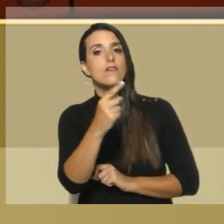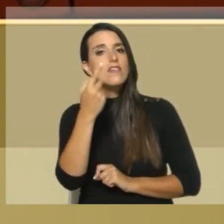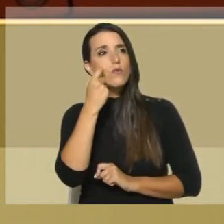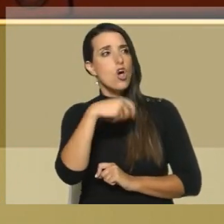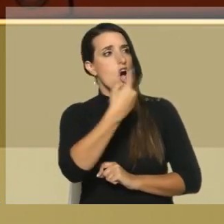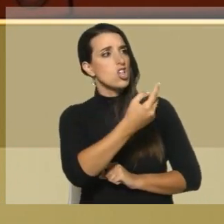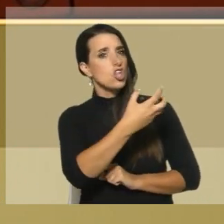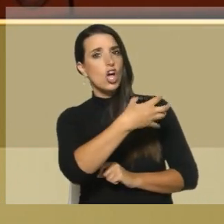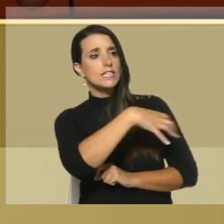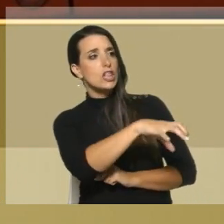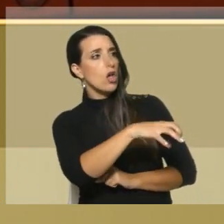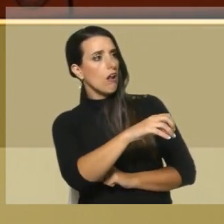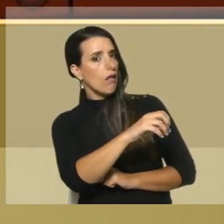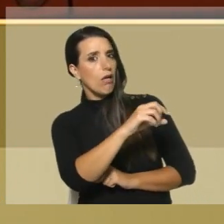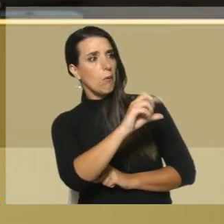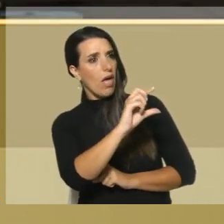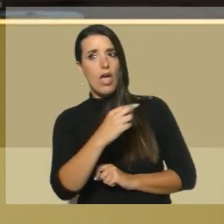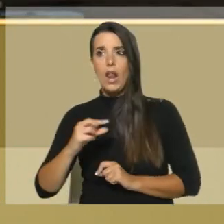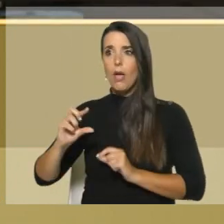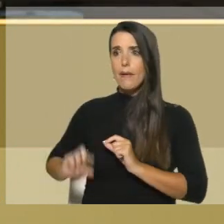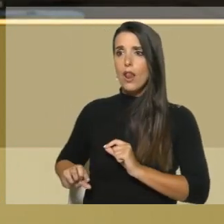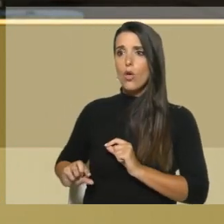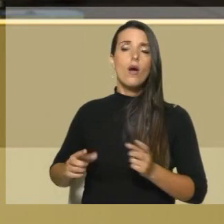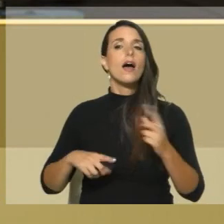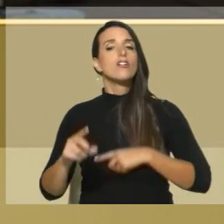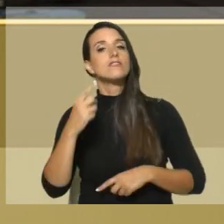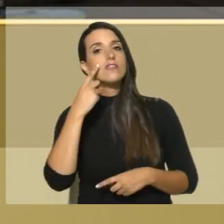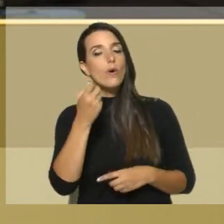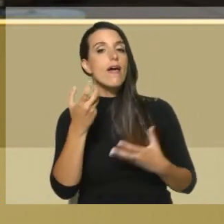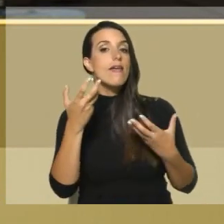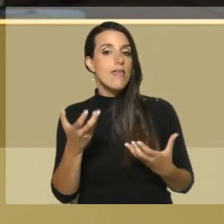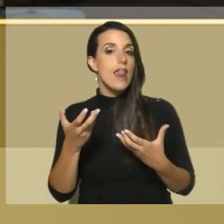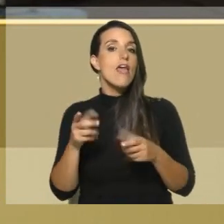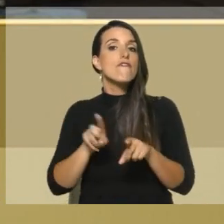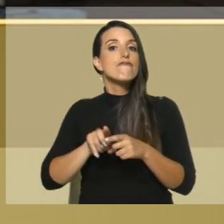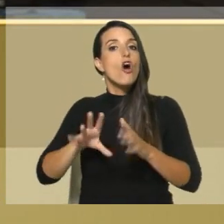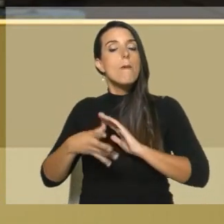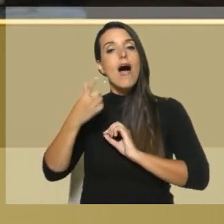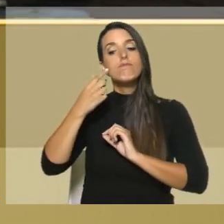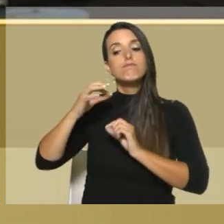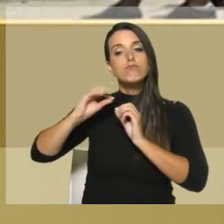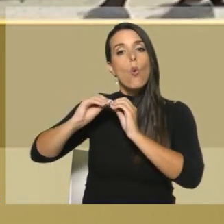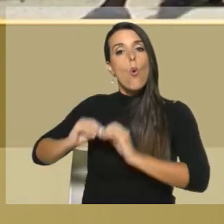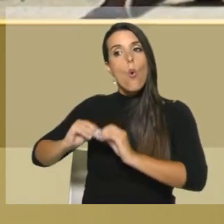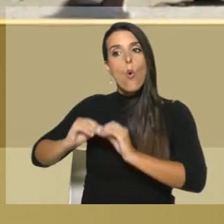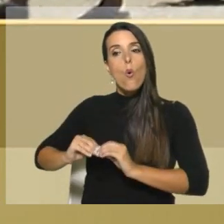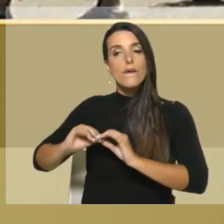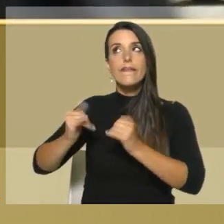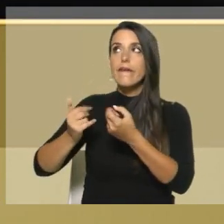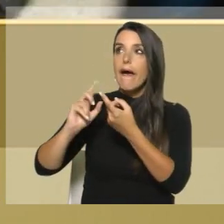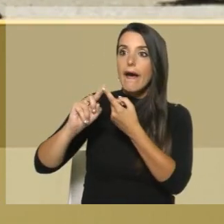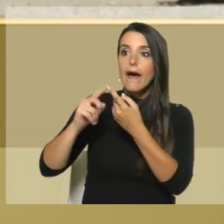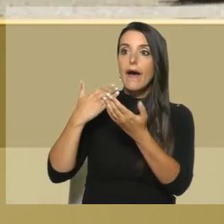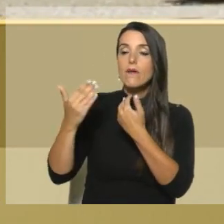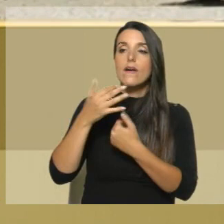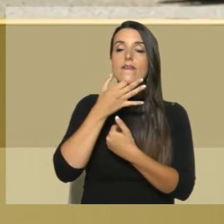otros sectores de trabajo, que no sea transporte. Por eso fue esta negociación, y bueno, y llegamos a un punto que